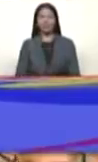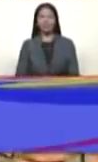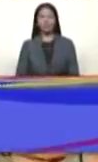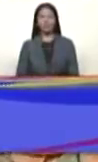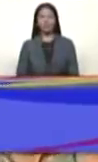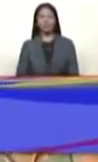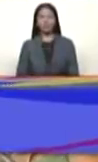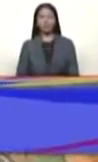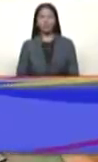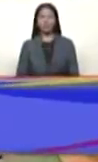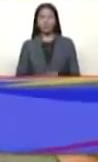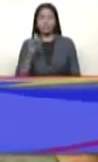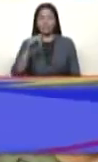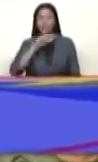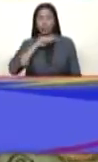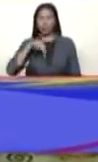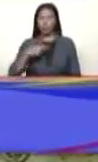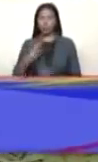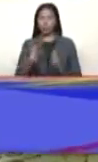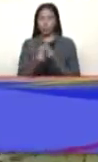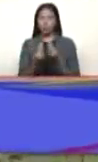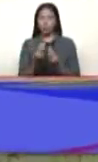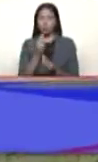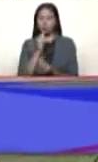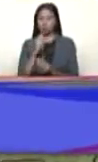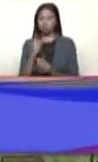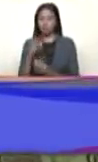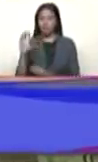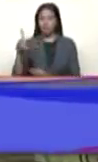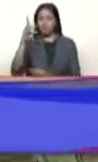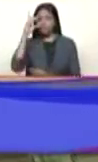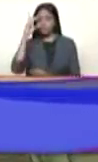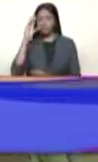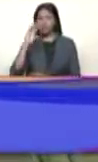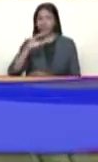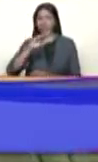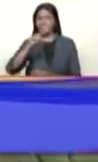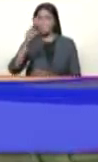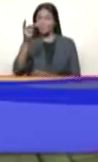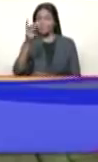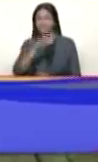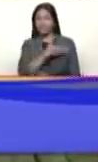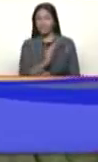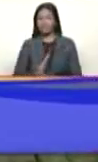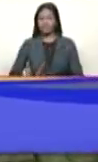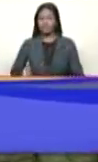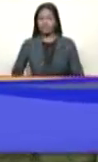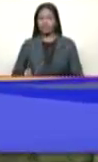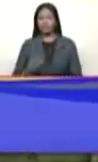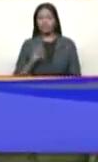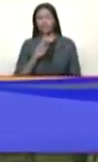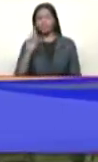Bueno, aquí estamos, compañera Delcy Rodríguez, vicepresidenta ejecutiva de la